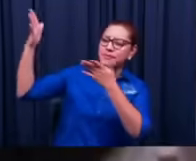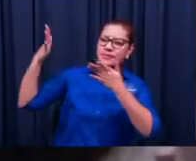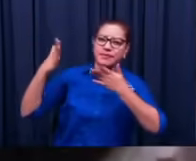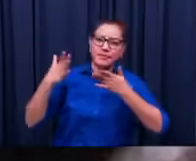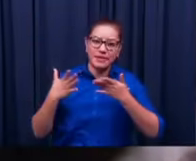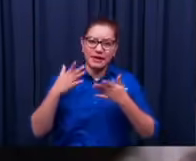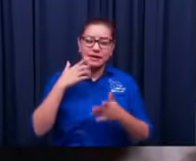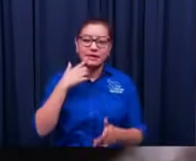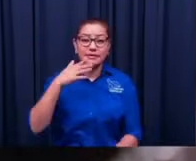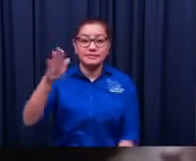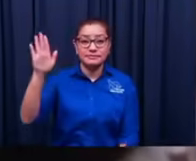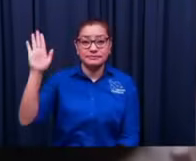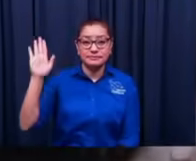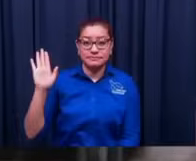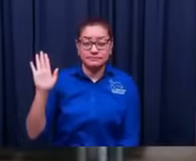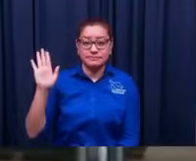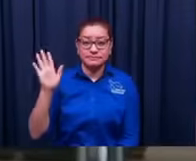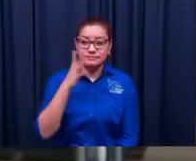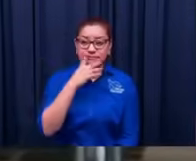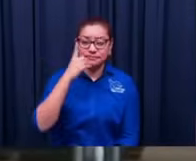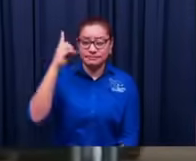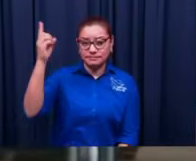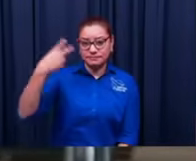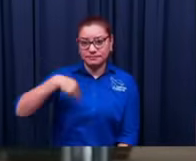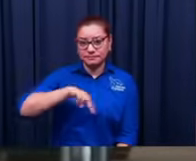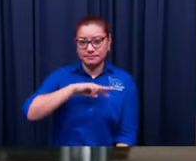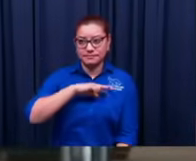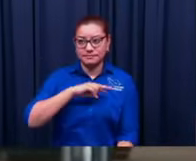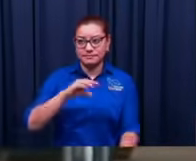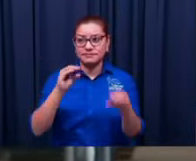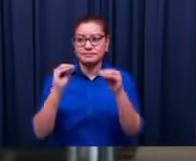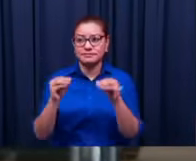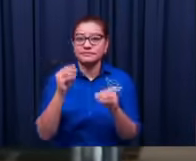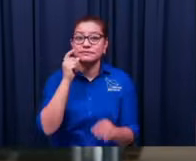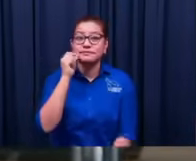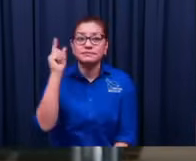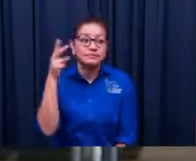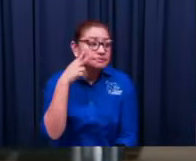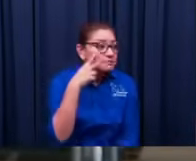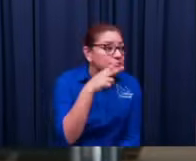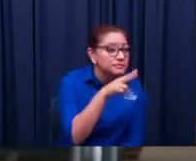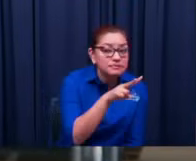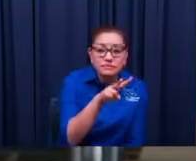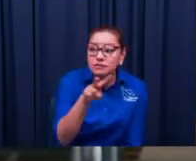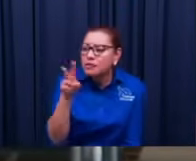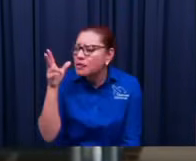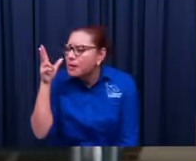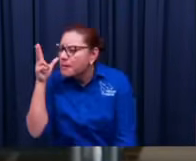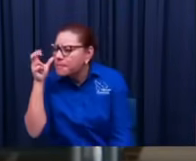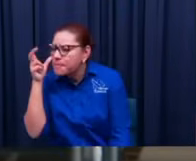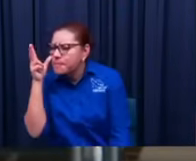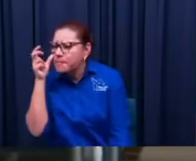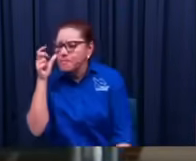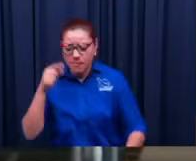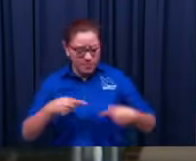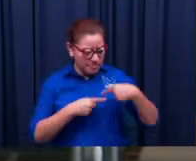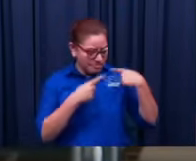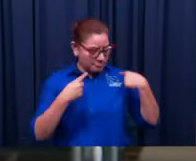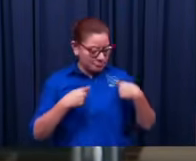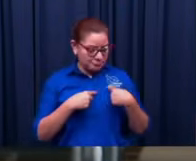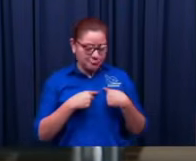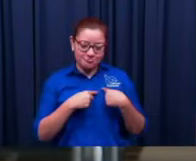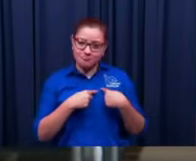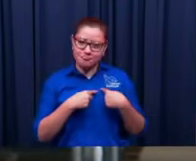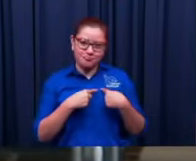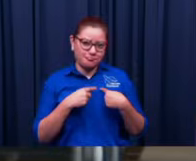promesa, hay una promesa. El Señor lo dijo, que cosa que ojo no vio, ni oído oyó, ni ha subido a corazón de hombre,